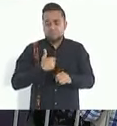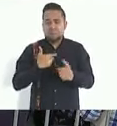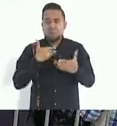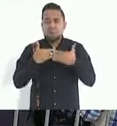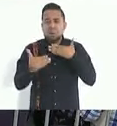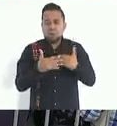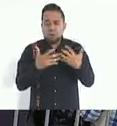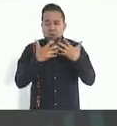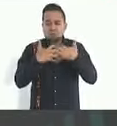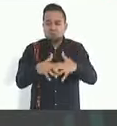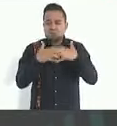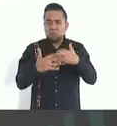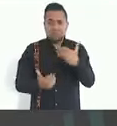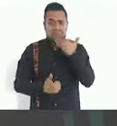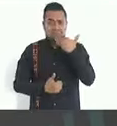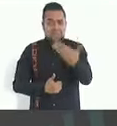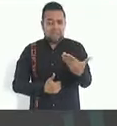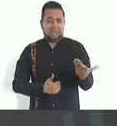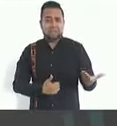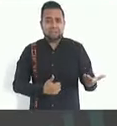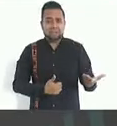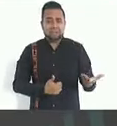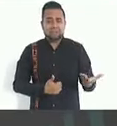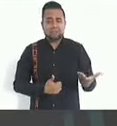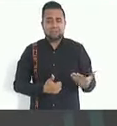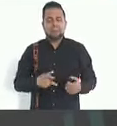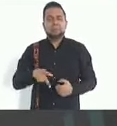funciona bien. Claro,